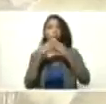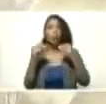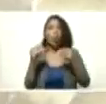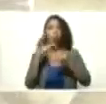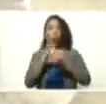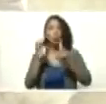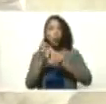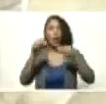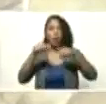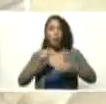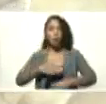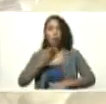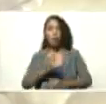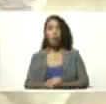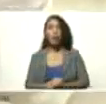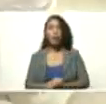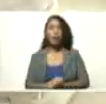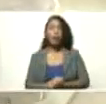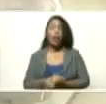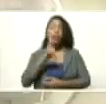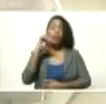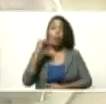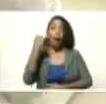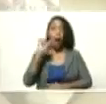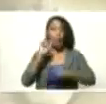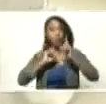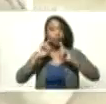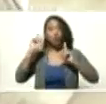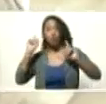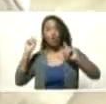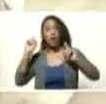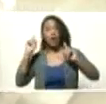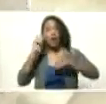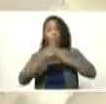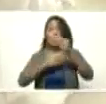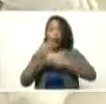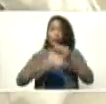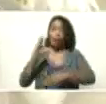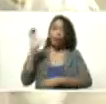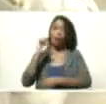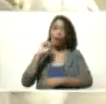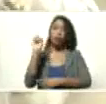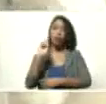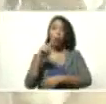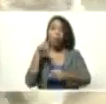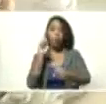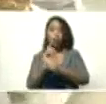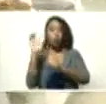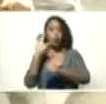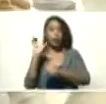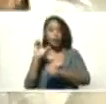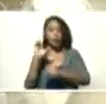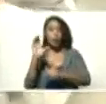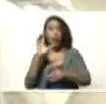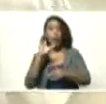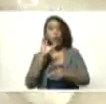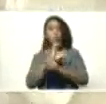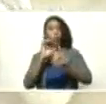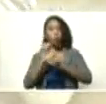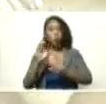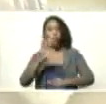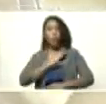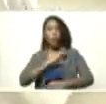géneros posibles. De modo pues que también la música que se hace en Caracas y que no es solo caraqueña, es patrimonio de